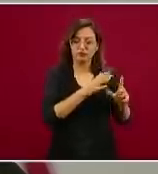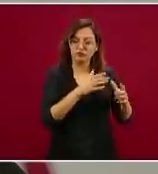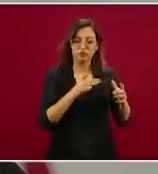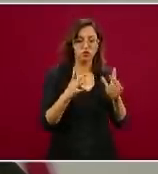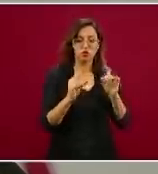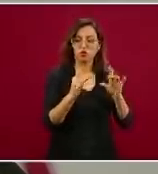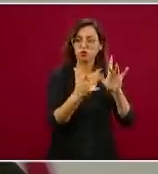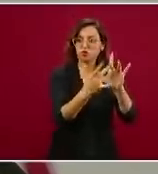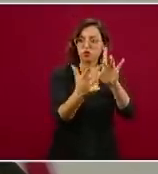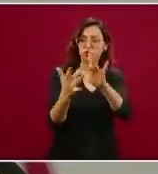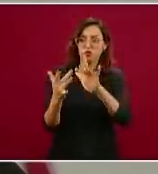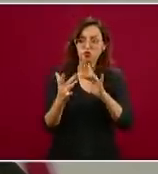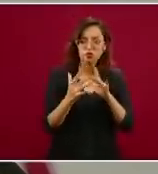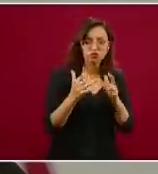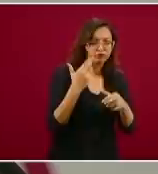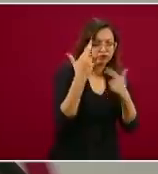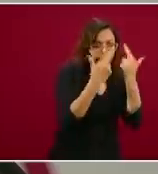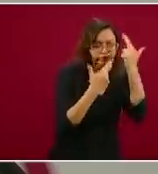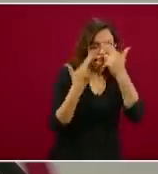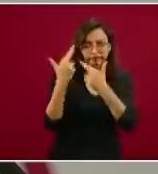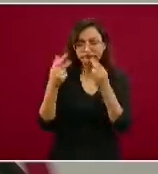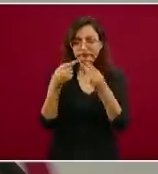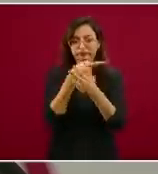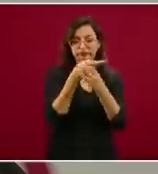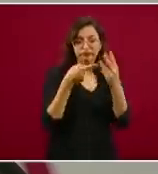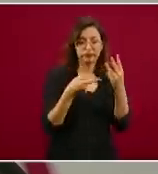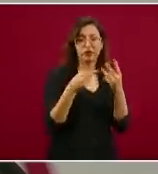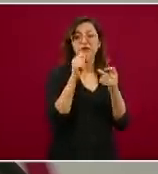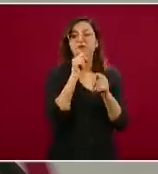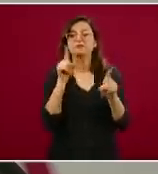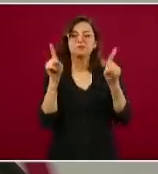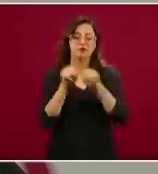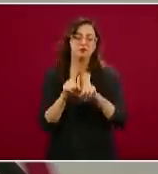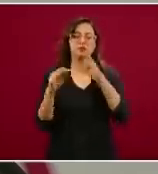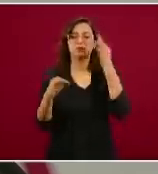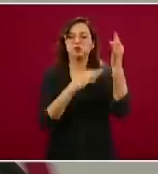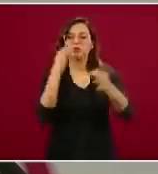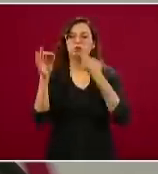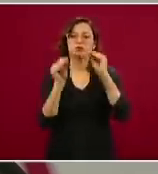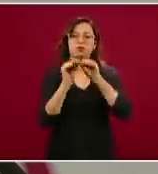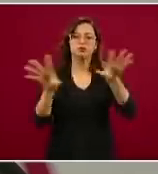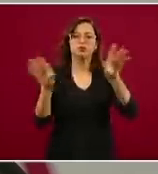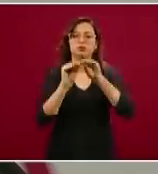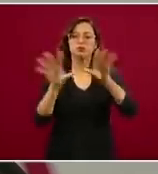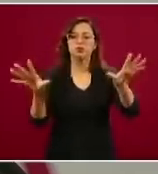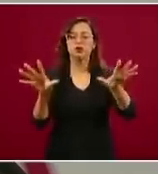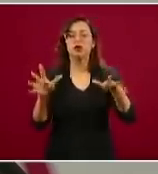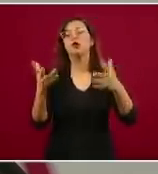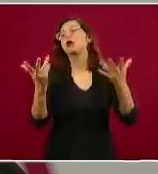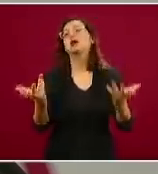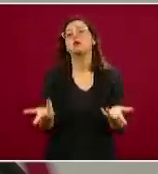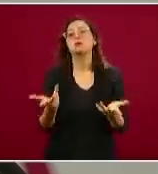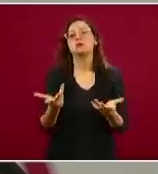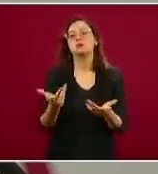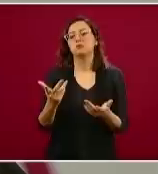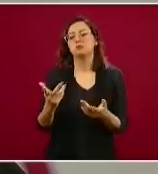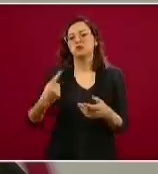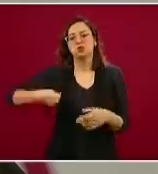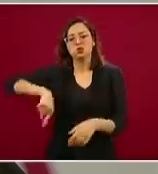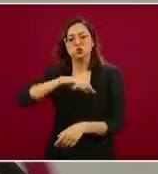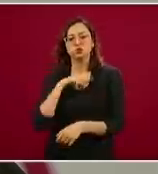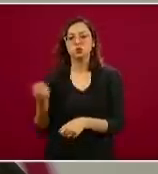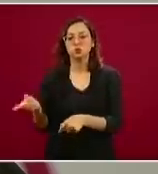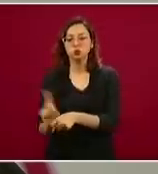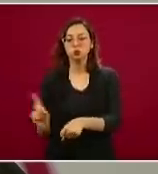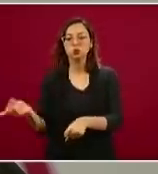estudio de contactos. Además, por supuesto, de la comunicación pública, que algunos países decidimos tenerla de manera continua, todos